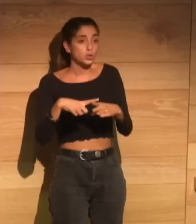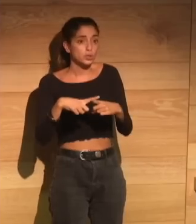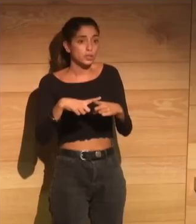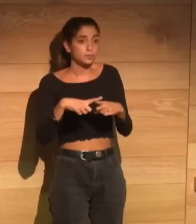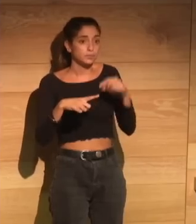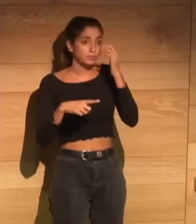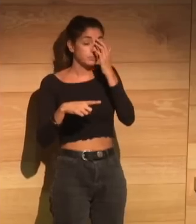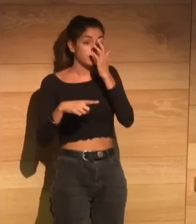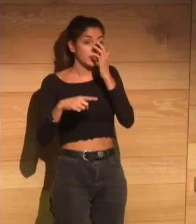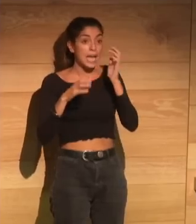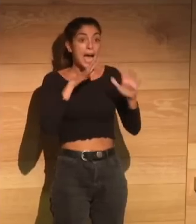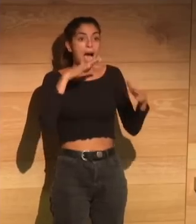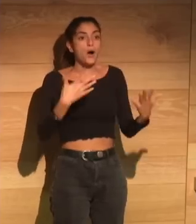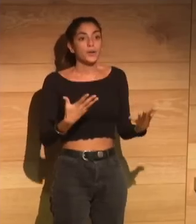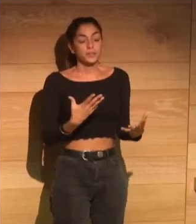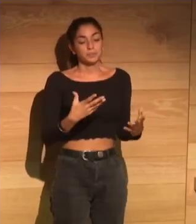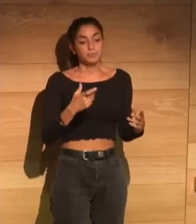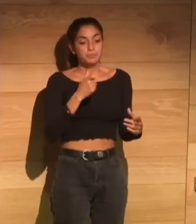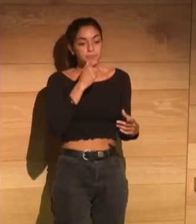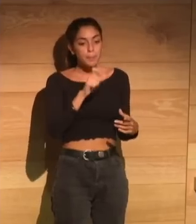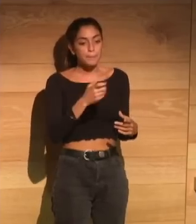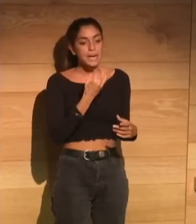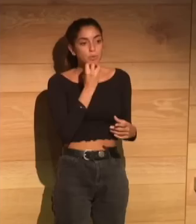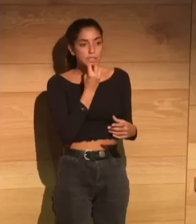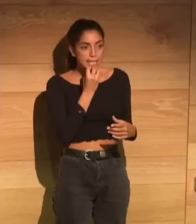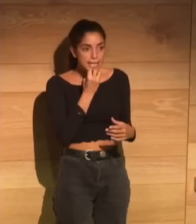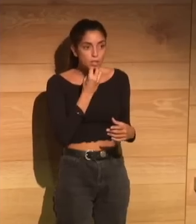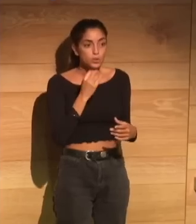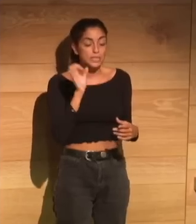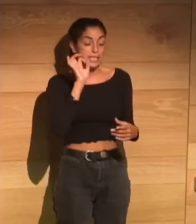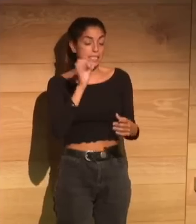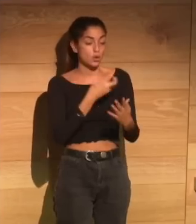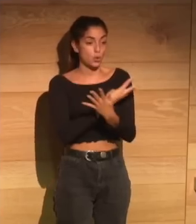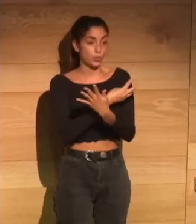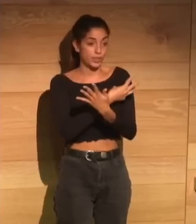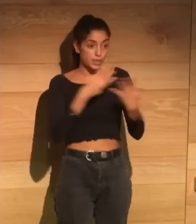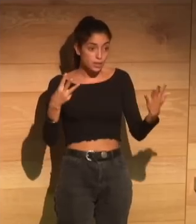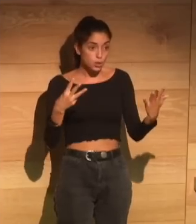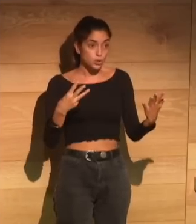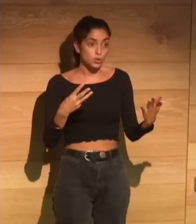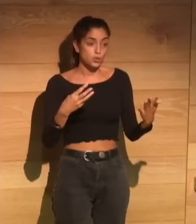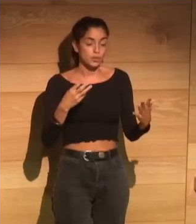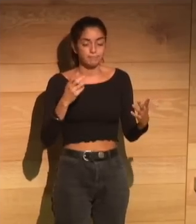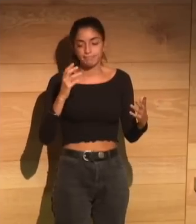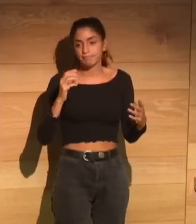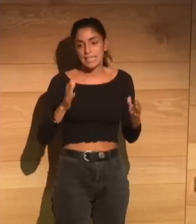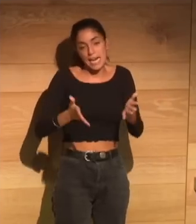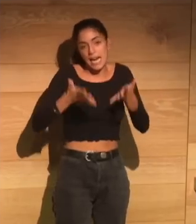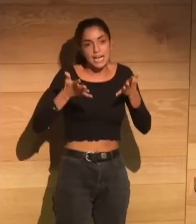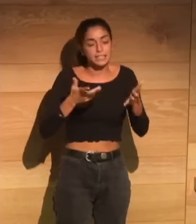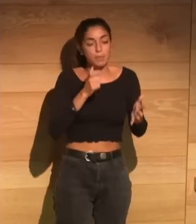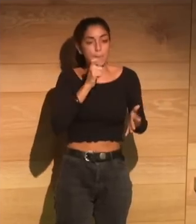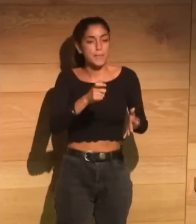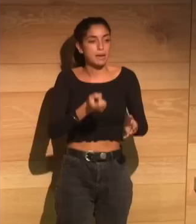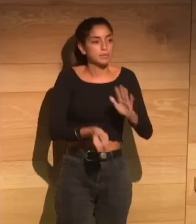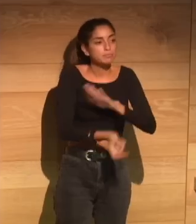vamos a utilizar muchos palabras griegos que hablan precisamente de este siglo XVIII en el que les encantaba crear sintagmas a partir de... Buah, estoy loco por